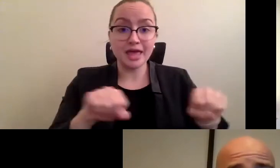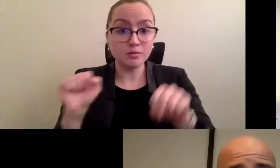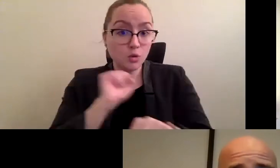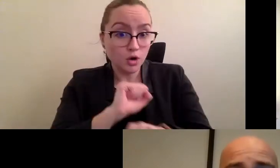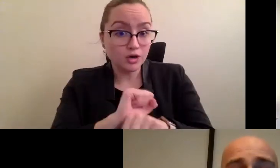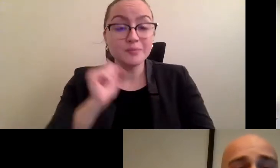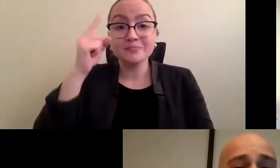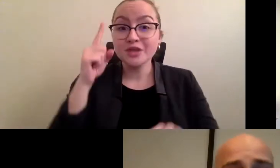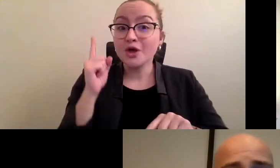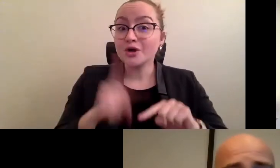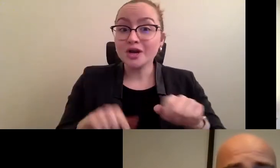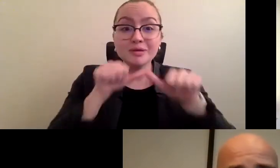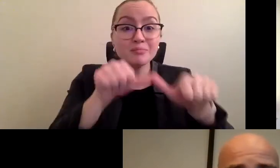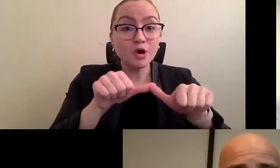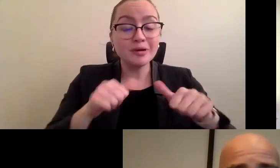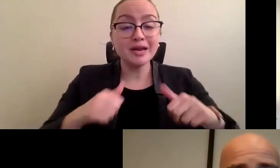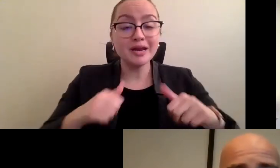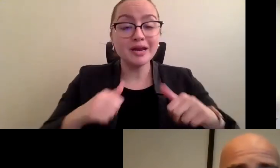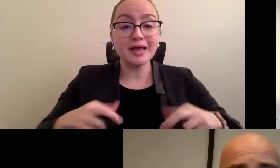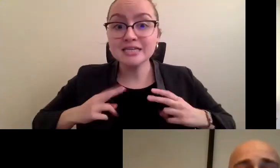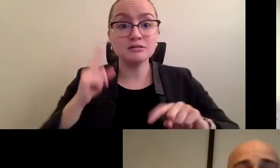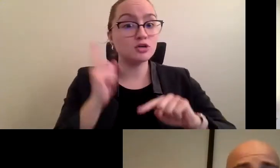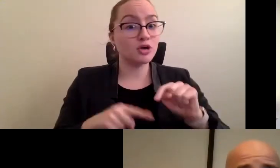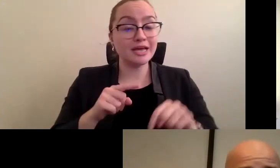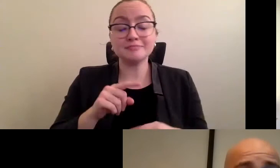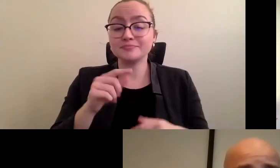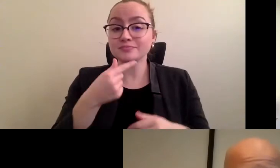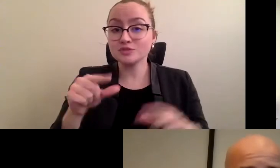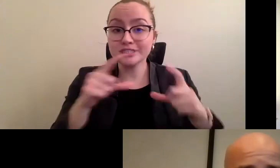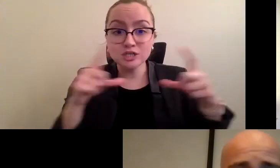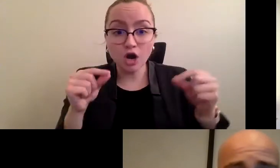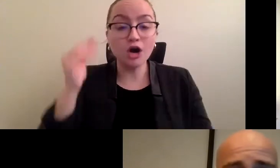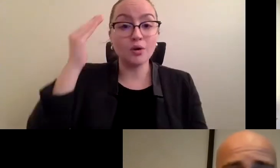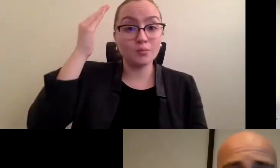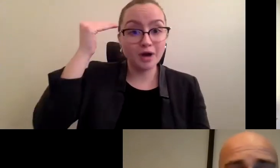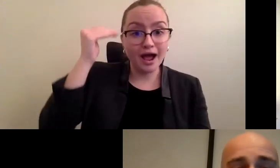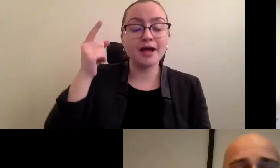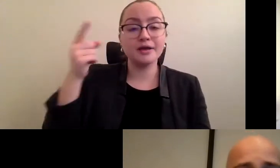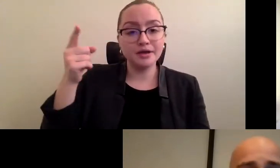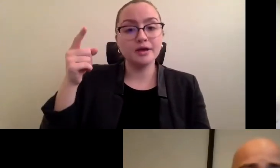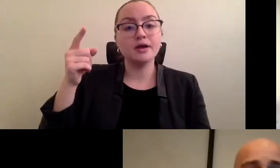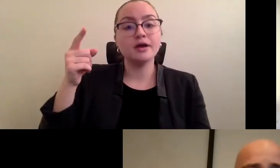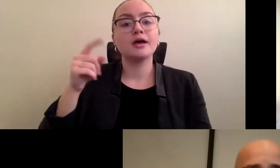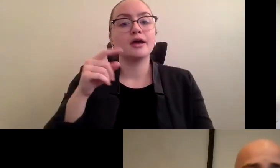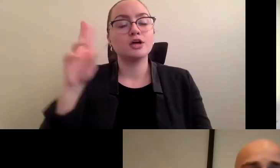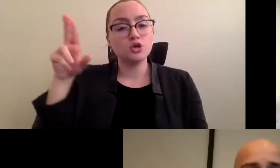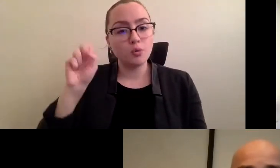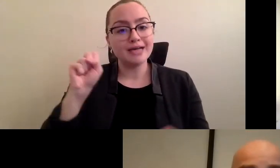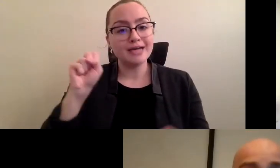asilo, no pudo obtener su residencia permanente o llegar a la ciudadanía porque